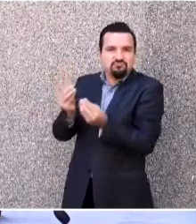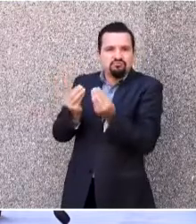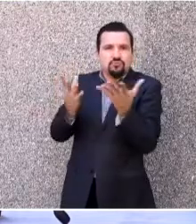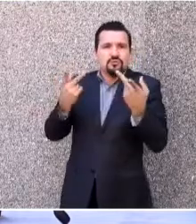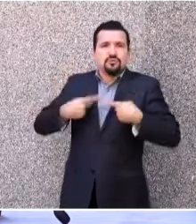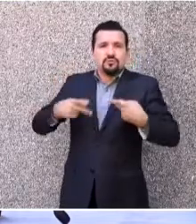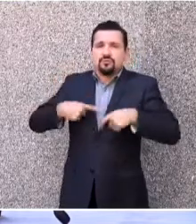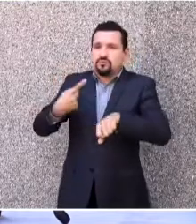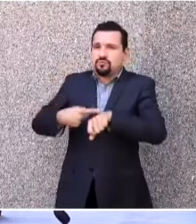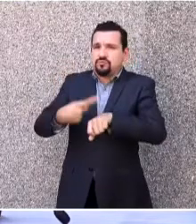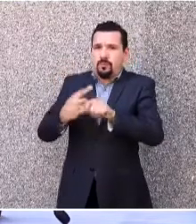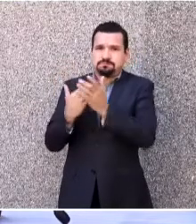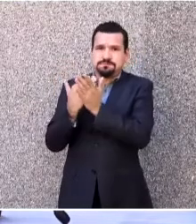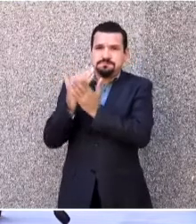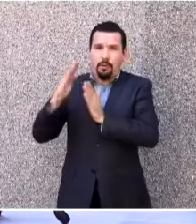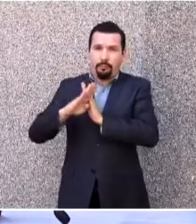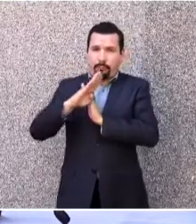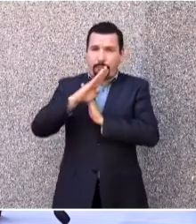Italia